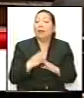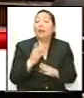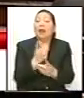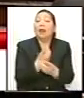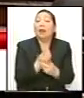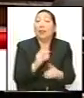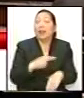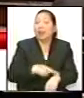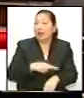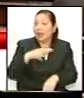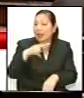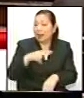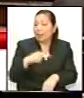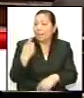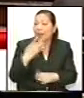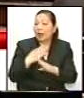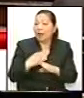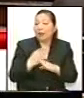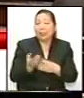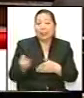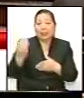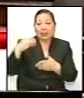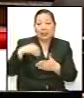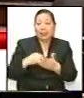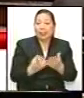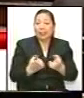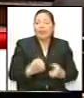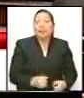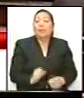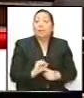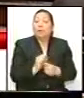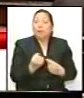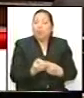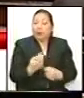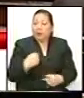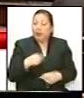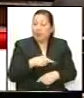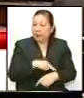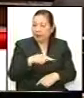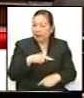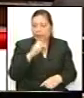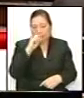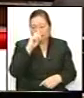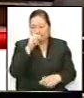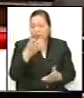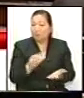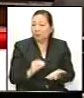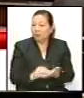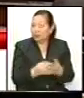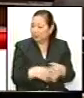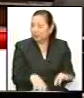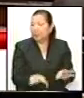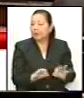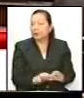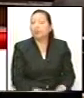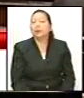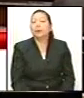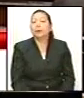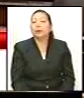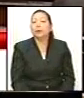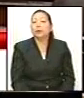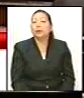democracia en la región, es para defender la integración económica y social de nuestra región. Es muy importante, señor presidente,